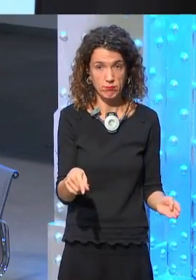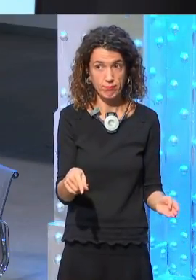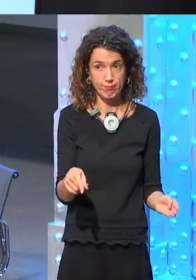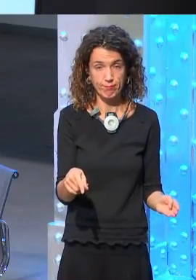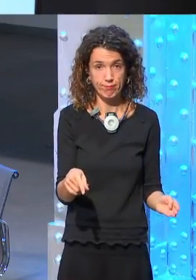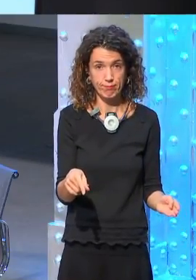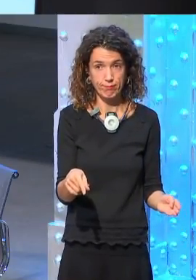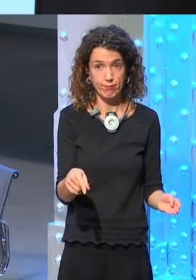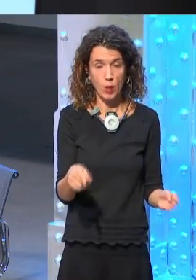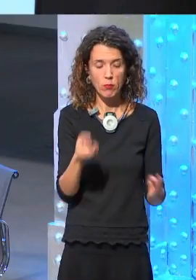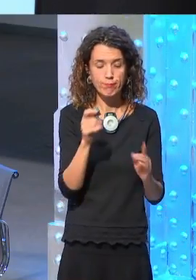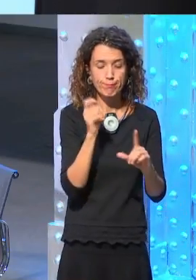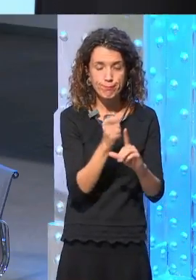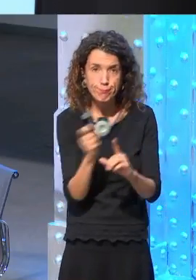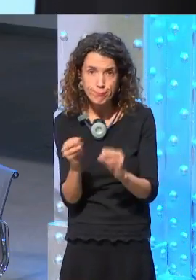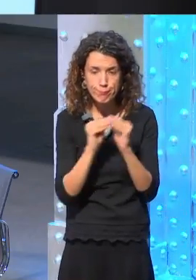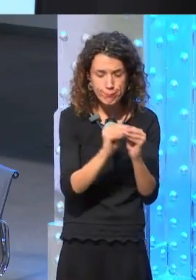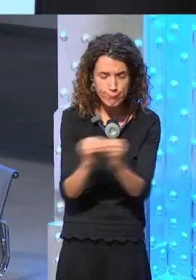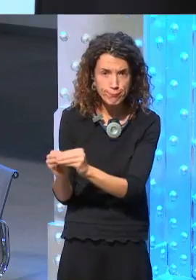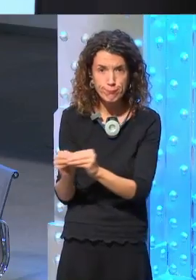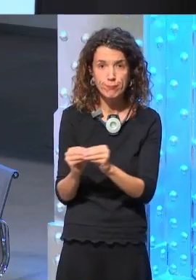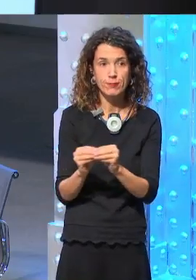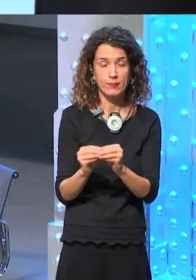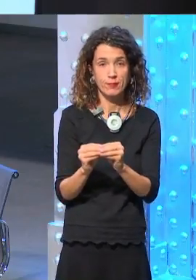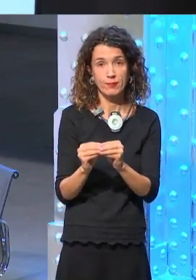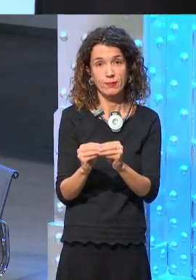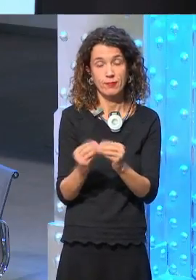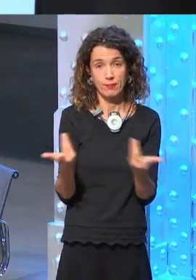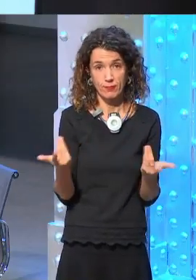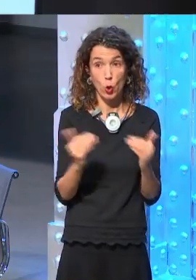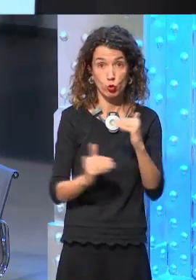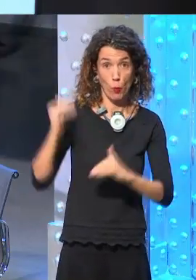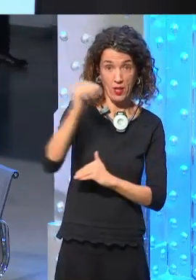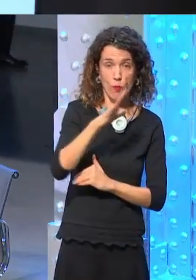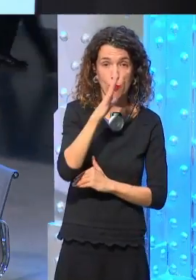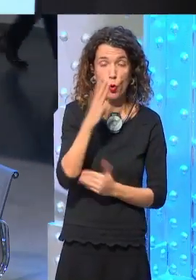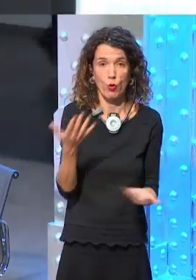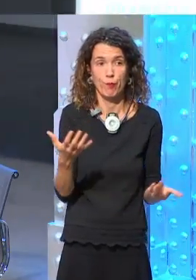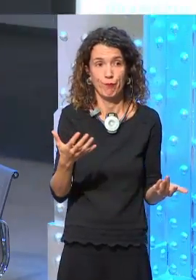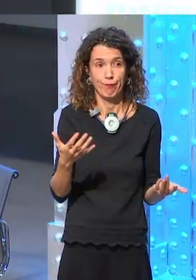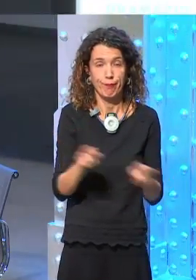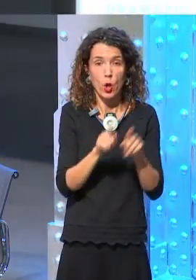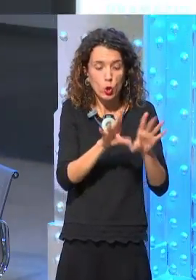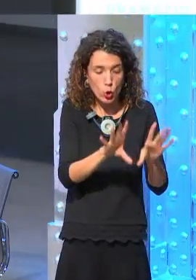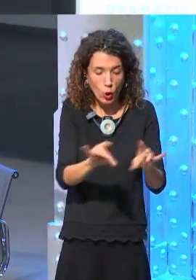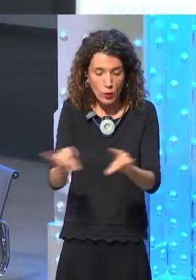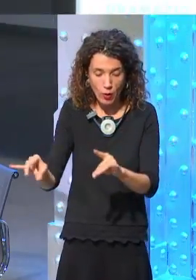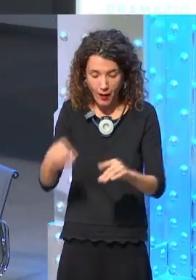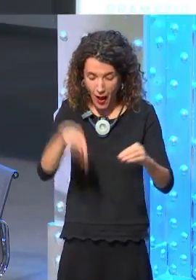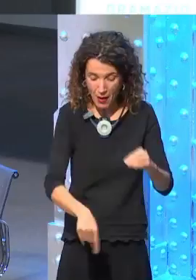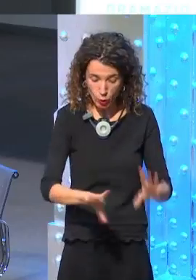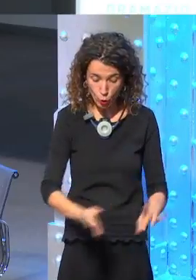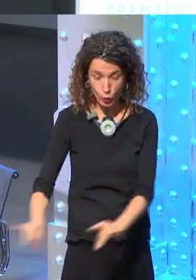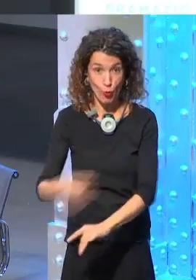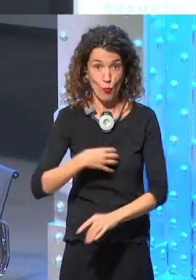la parte esculpida iría en la parte superior porque ya no se puede palpar la parte inferior al estar